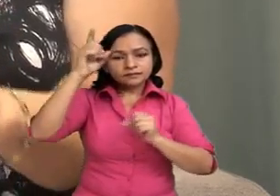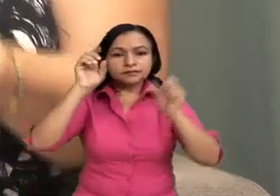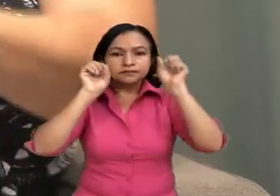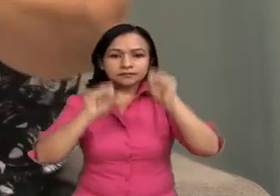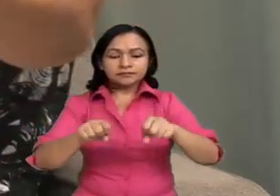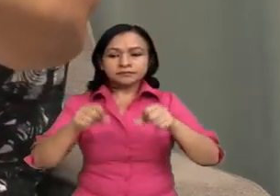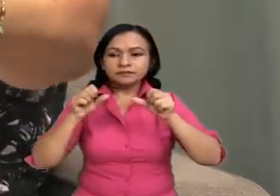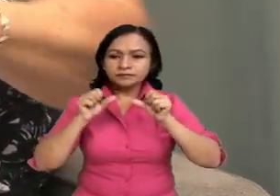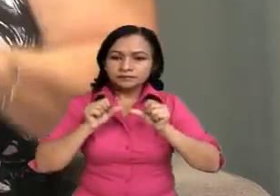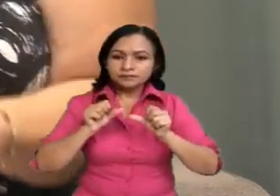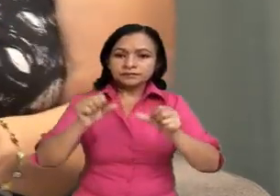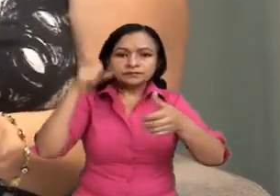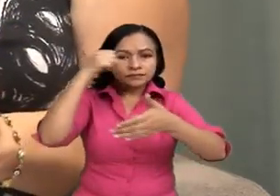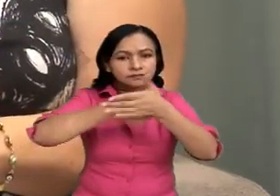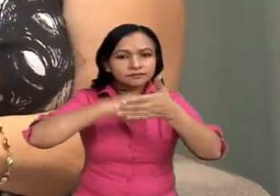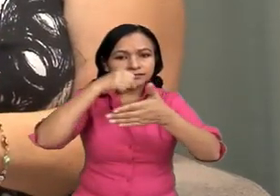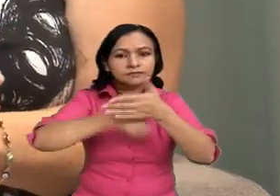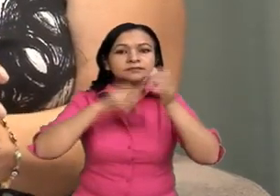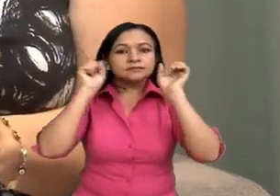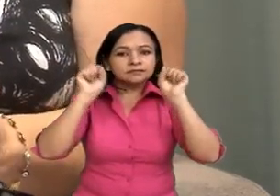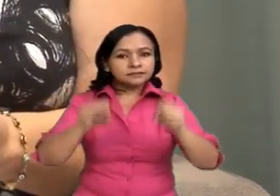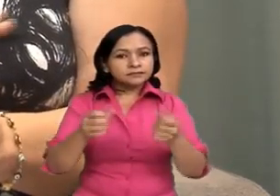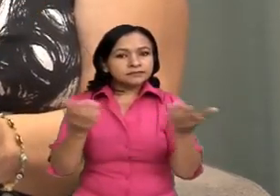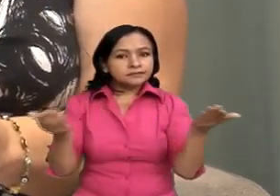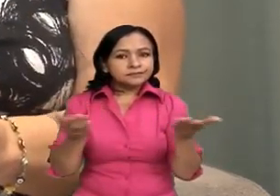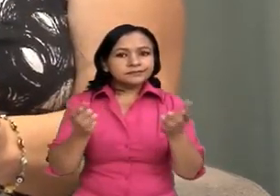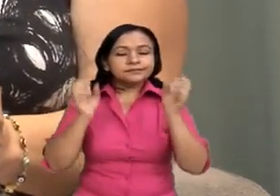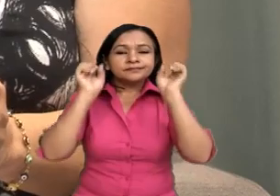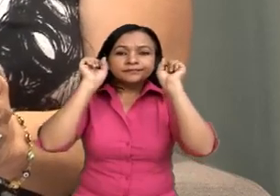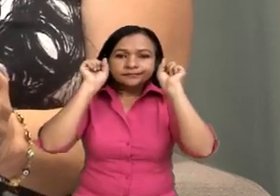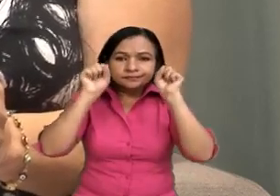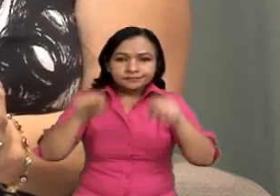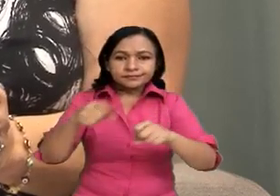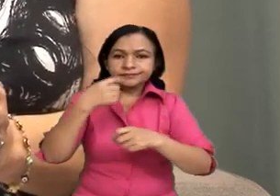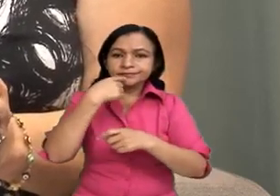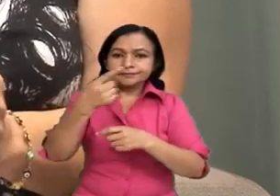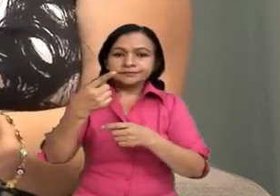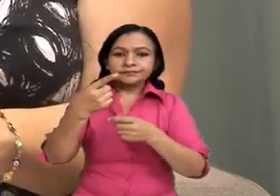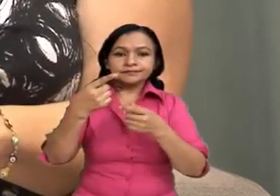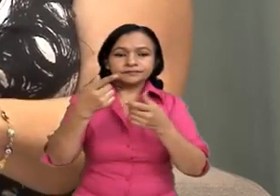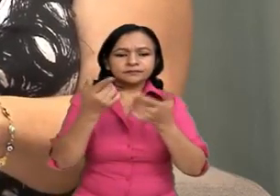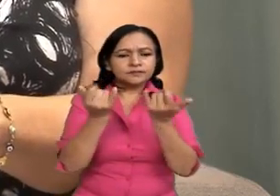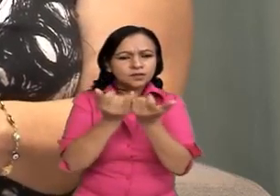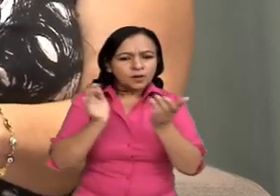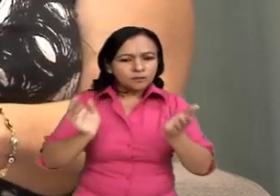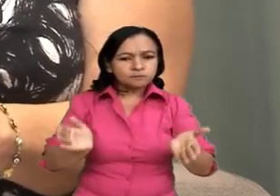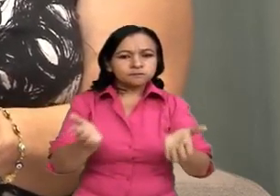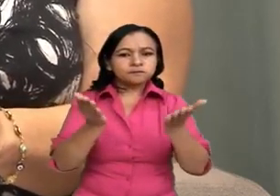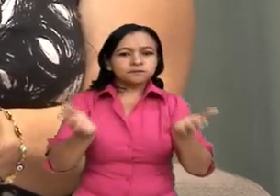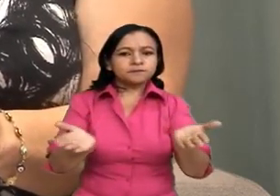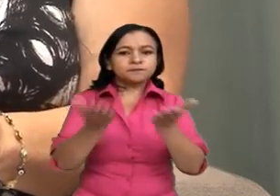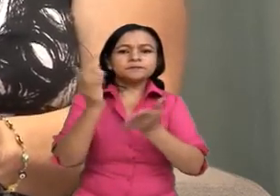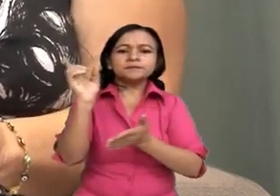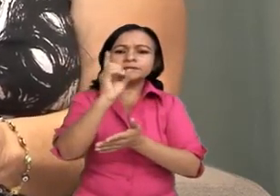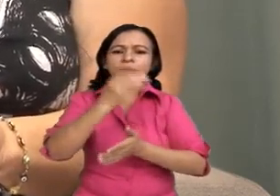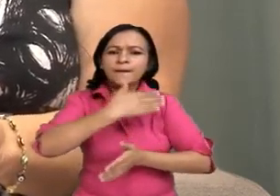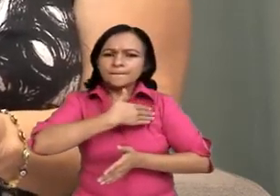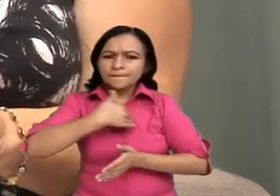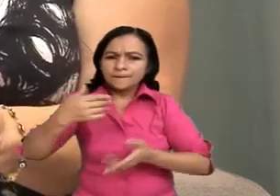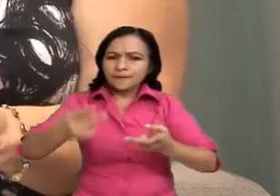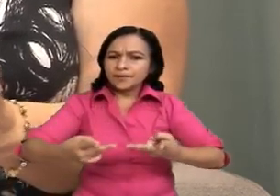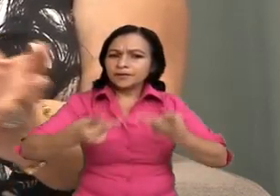poder avanzar en la lucha reivindicativa, poder, digamos, mover el motor hacia mejores